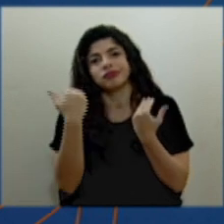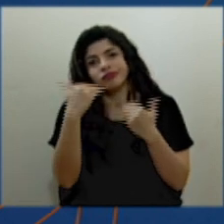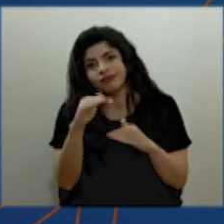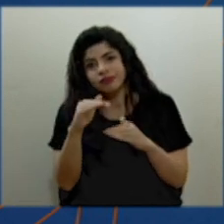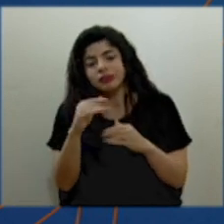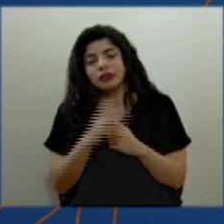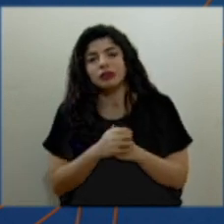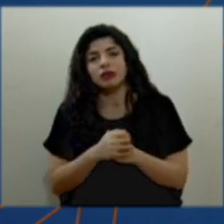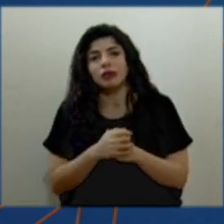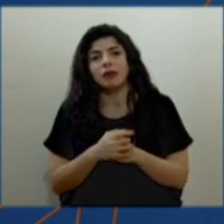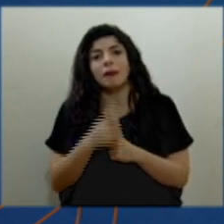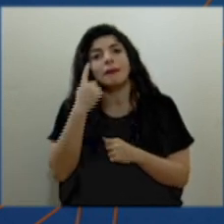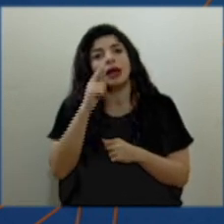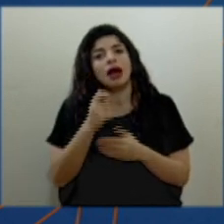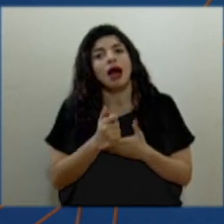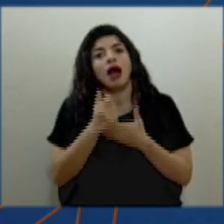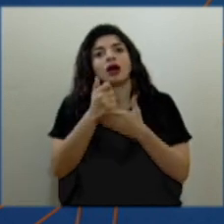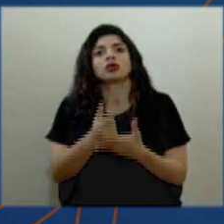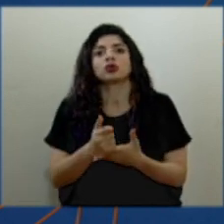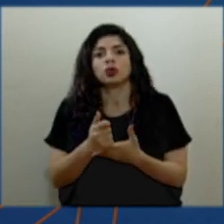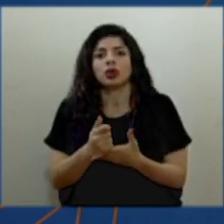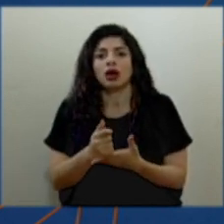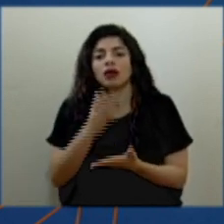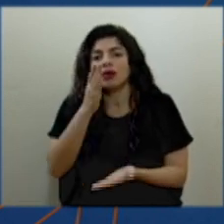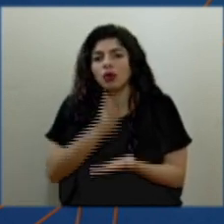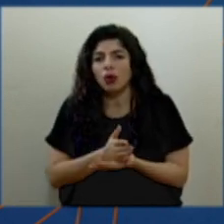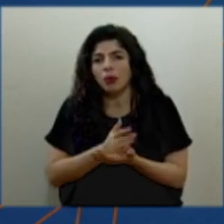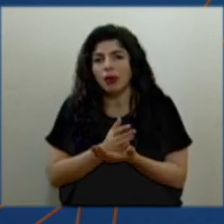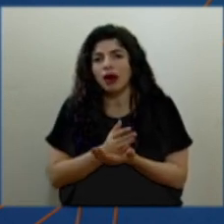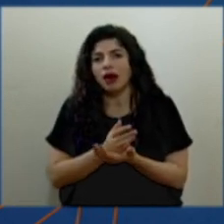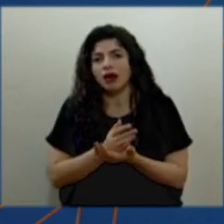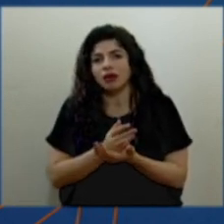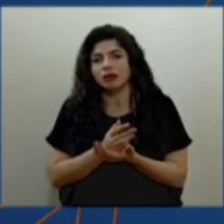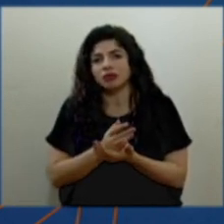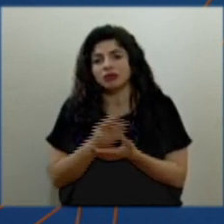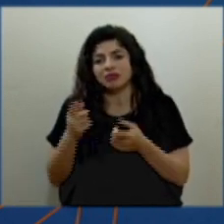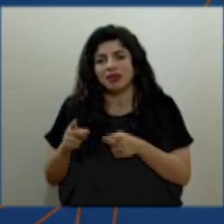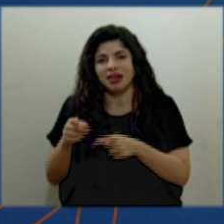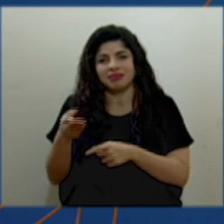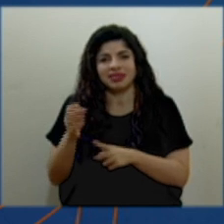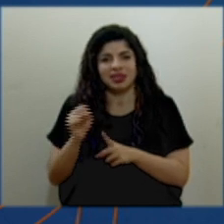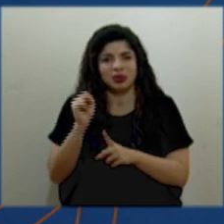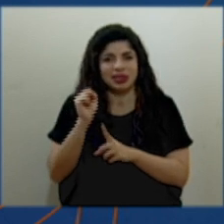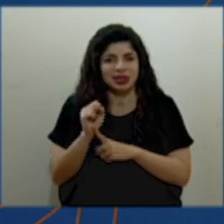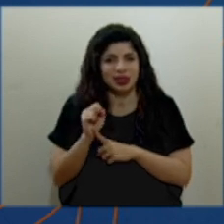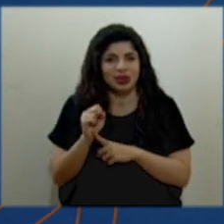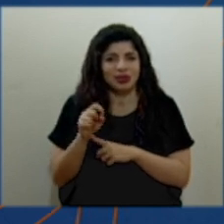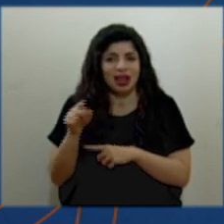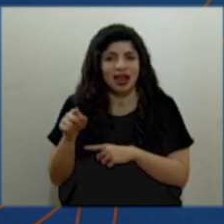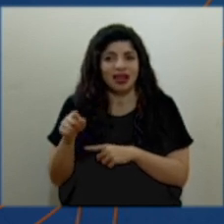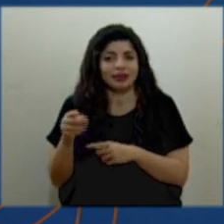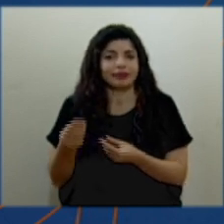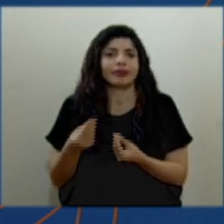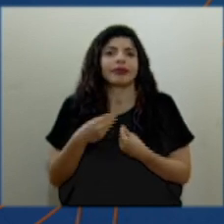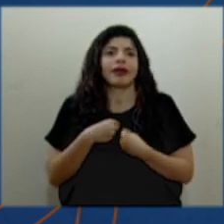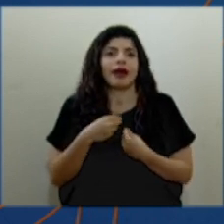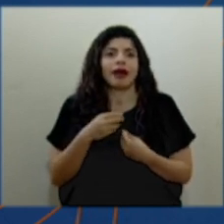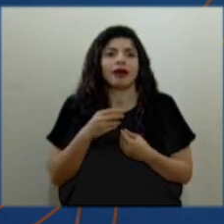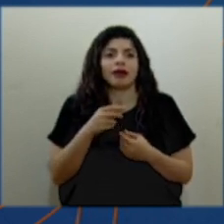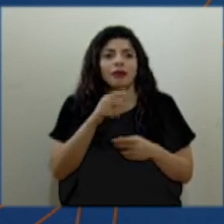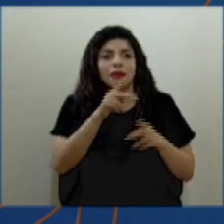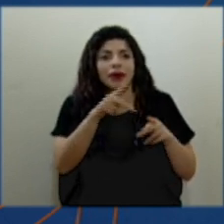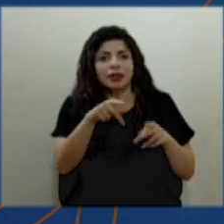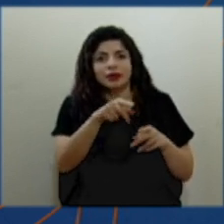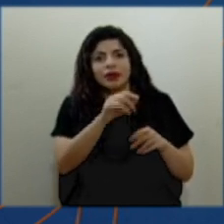hacer o facilitar que no se sigan perpetuando ese tipo de situaciones que lamentablemente están también provocando infecciones